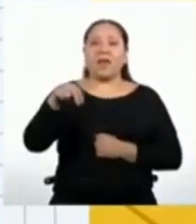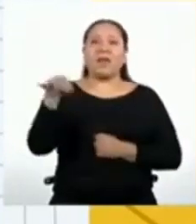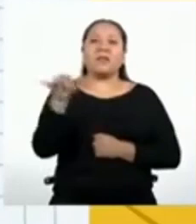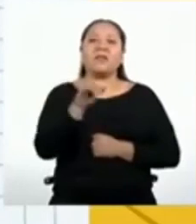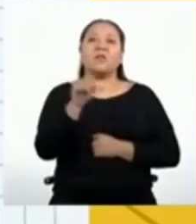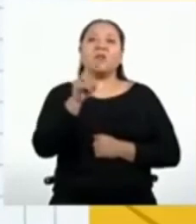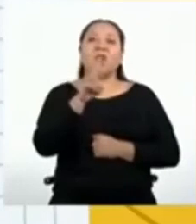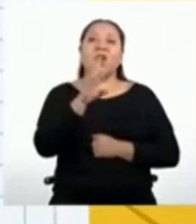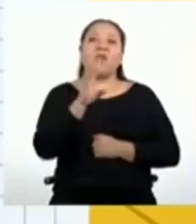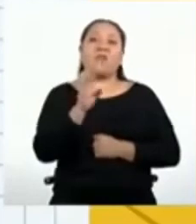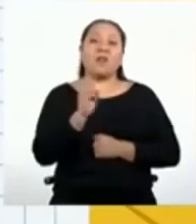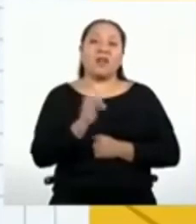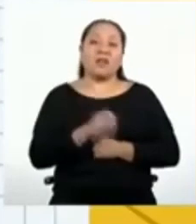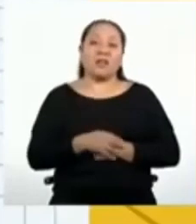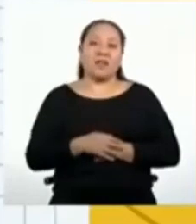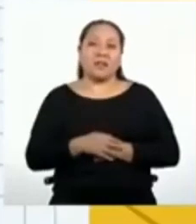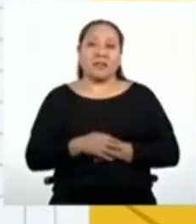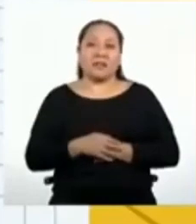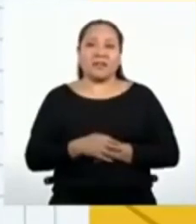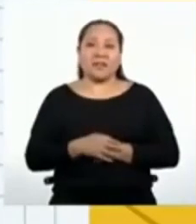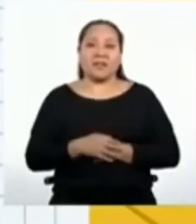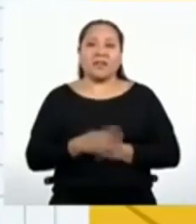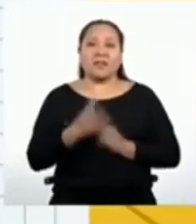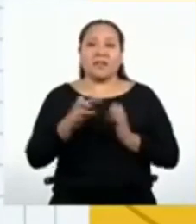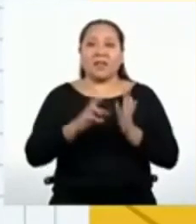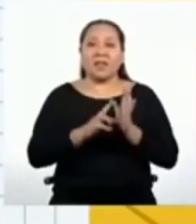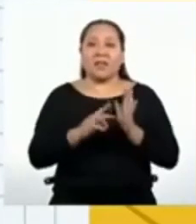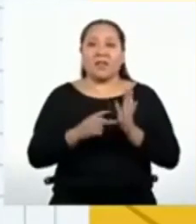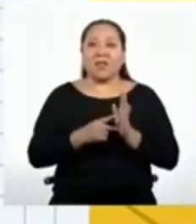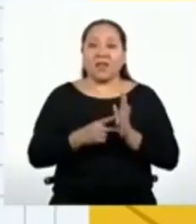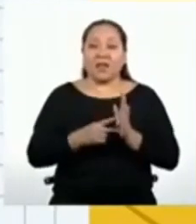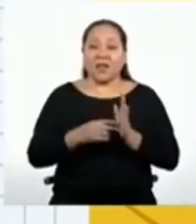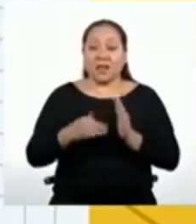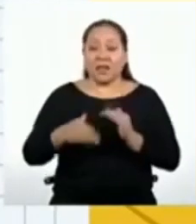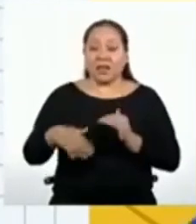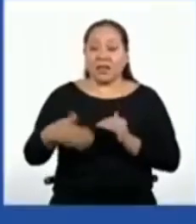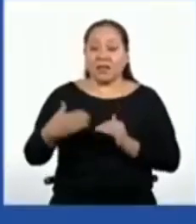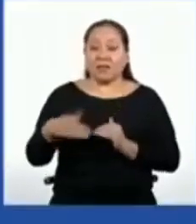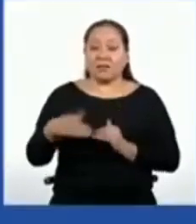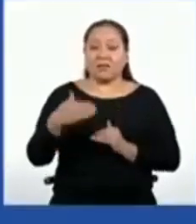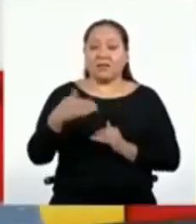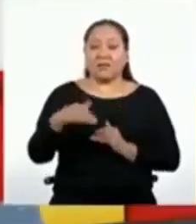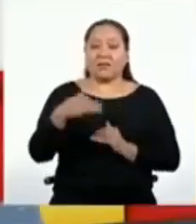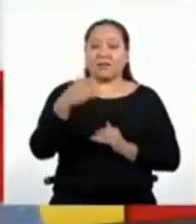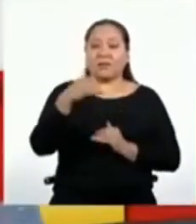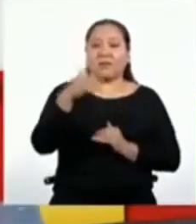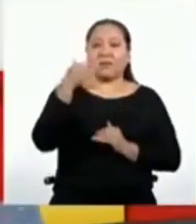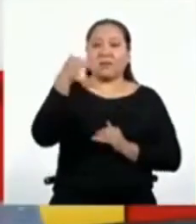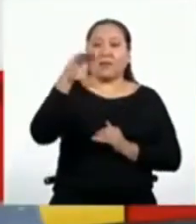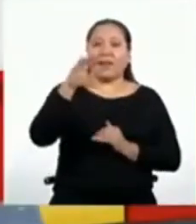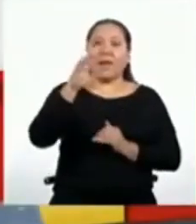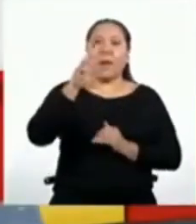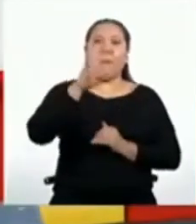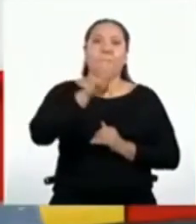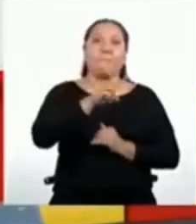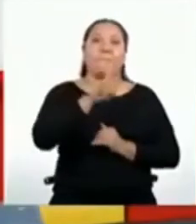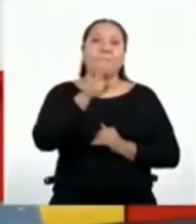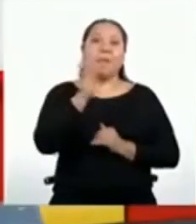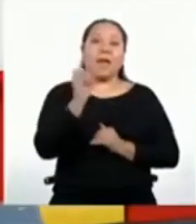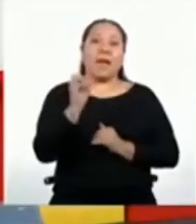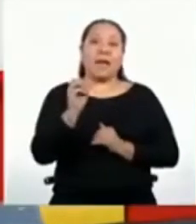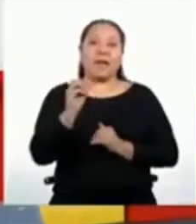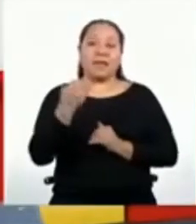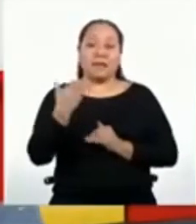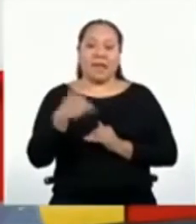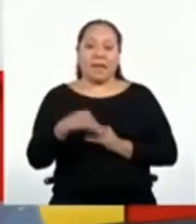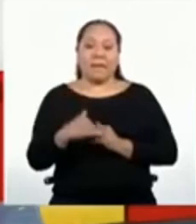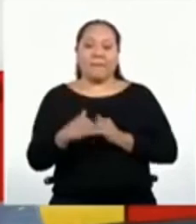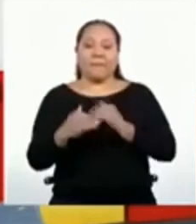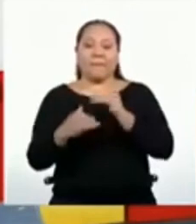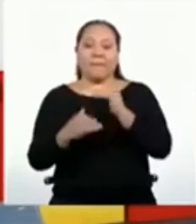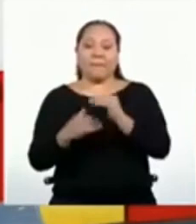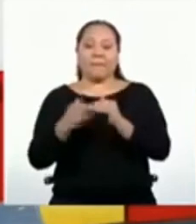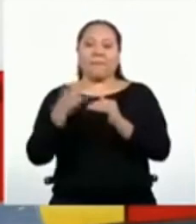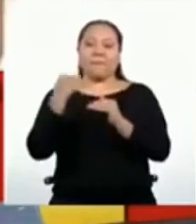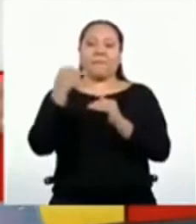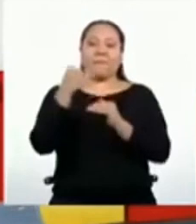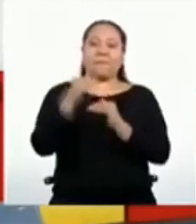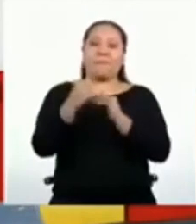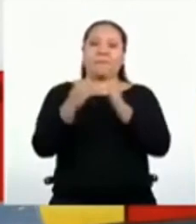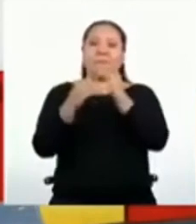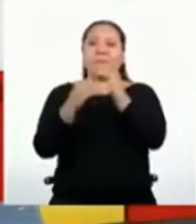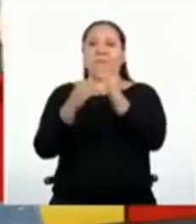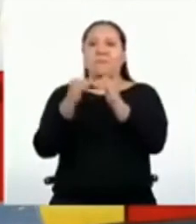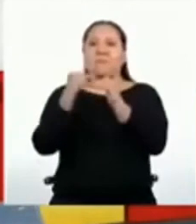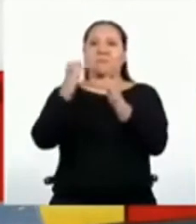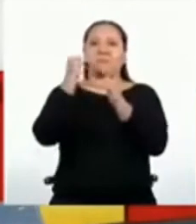20. Con eso tendríamos que el castillo sería de 20 pisos. ¡20 pisos!